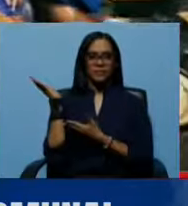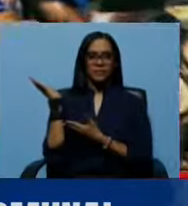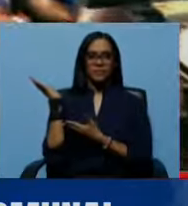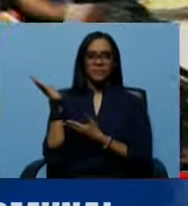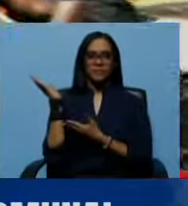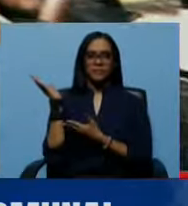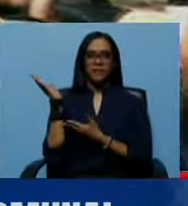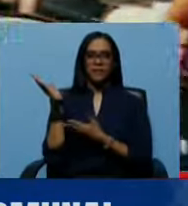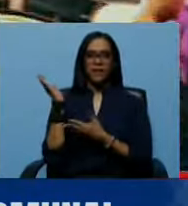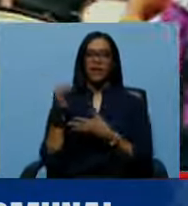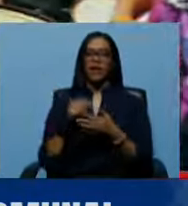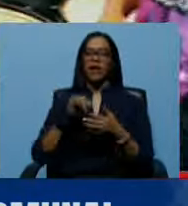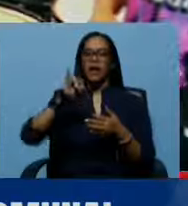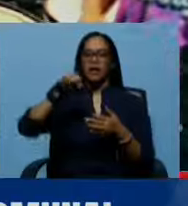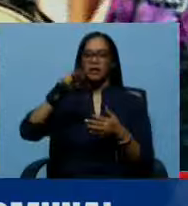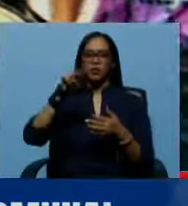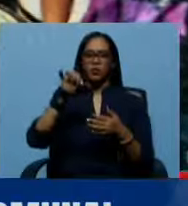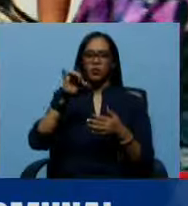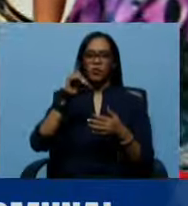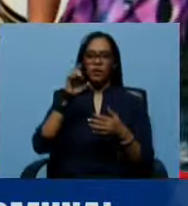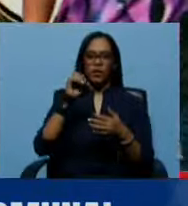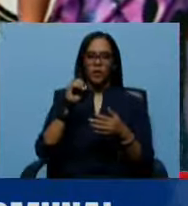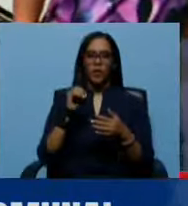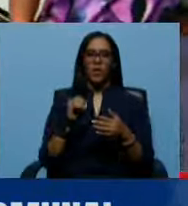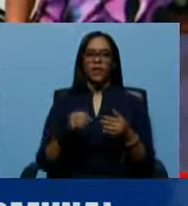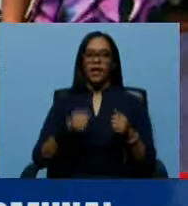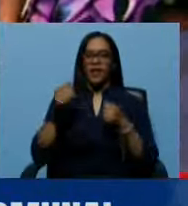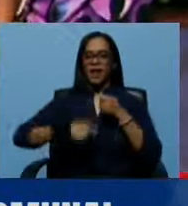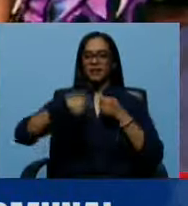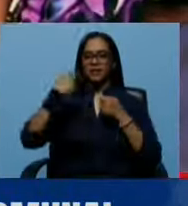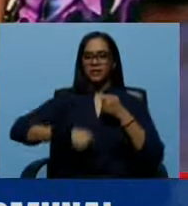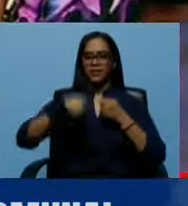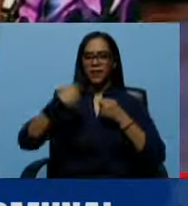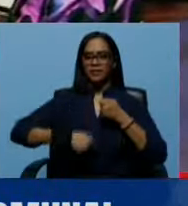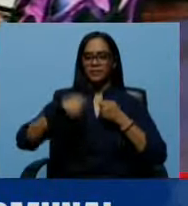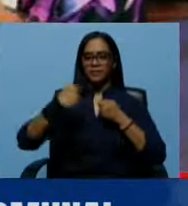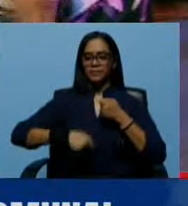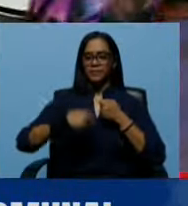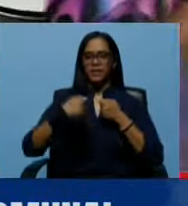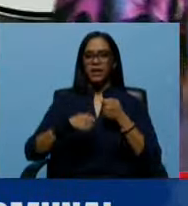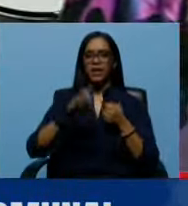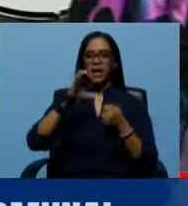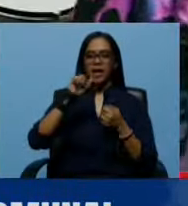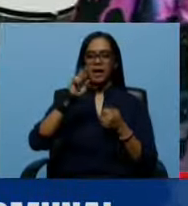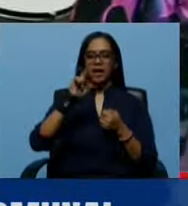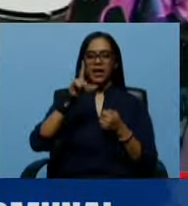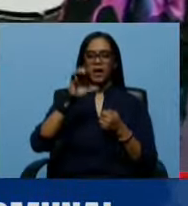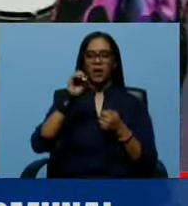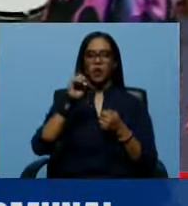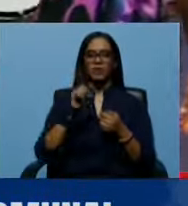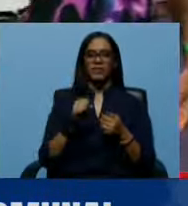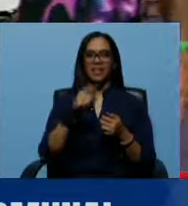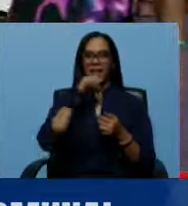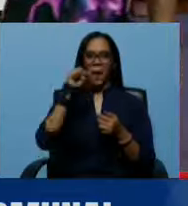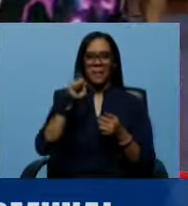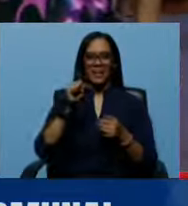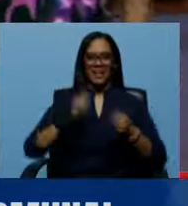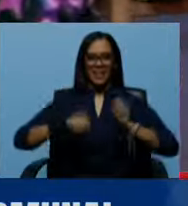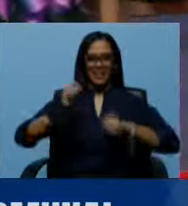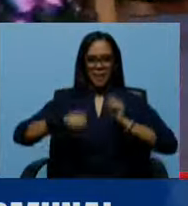al Junior González en la charrasca, y a Carlos Sánchez y Nicolás Maduro en el